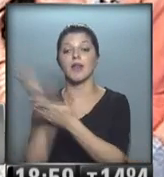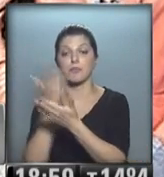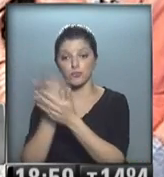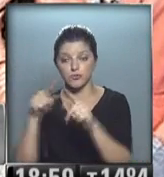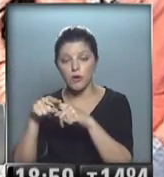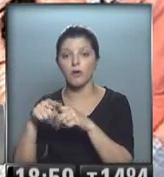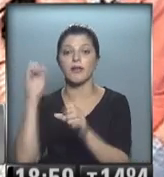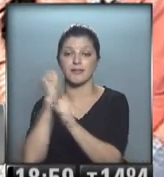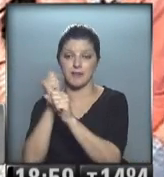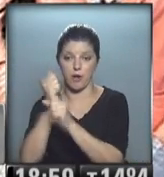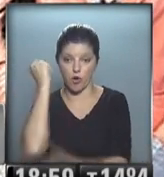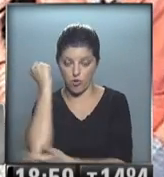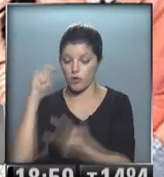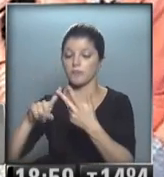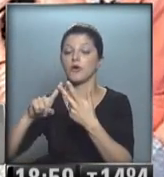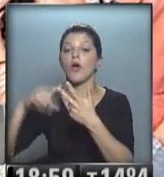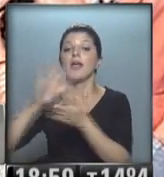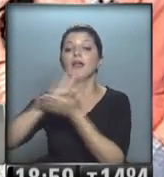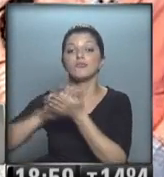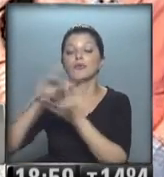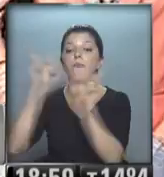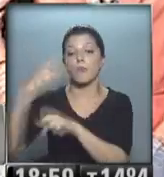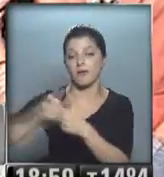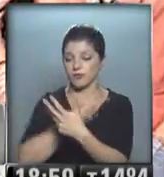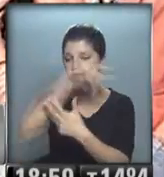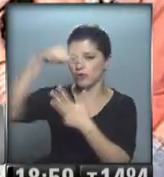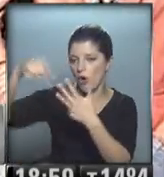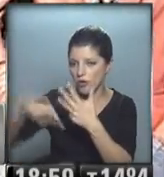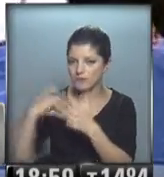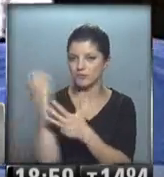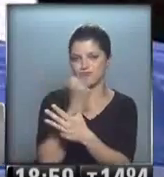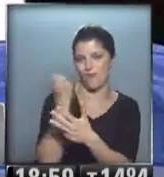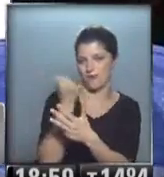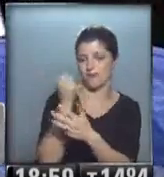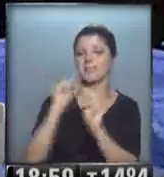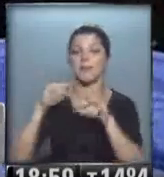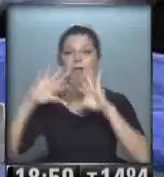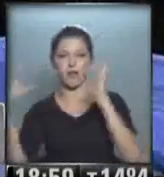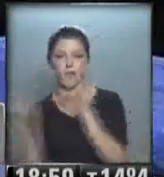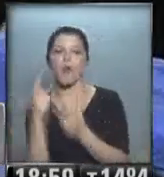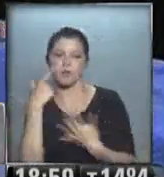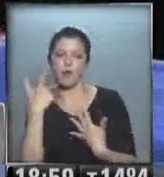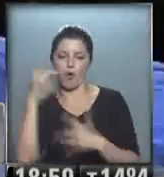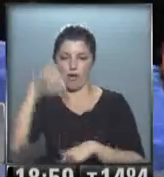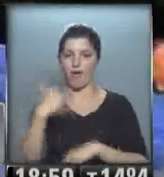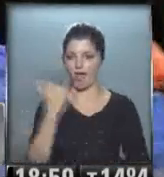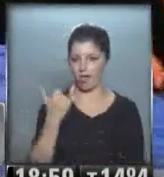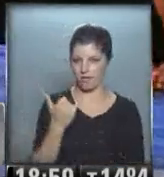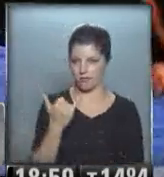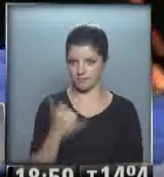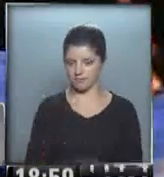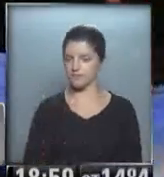actividad económica y la resolución de problemas sociales, cosa que también ha sido destacada por la prensa internacional. La verdad que estamos